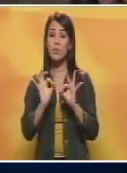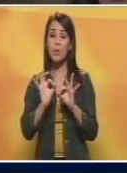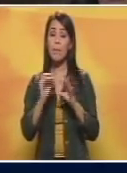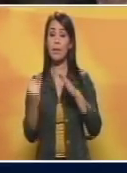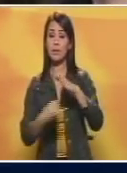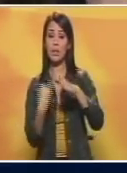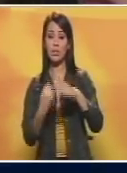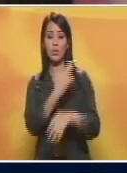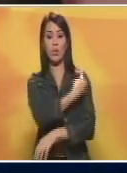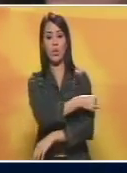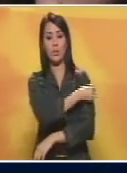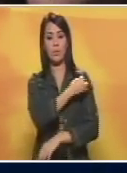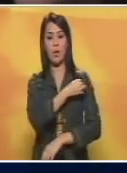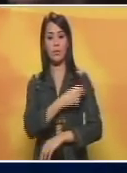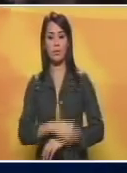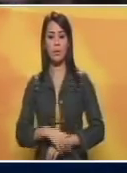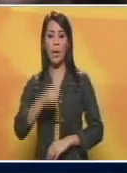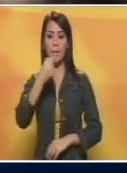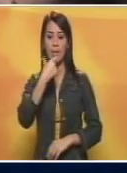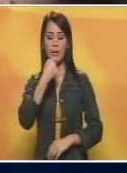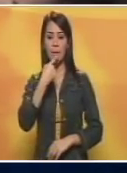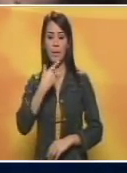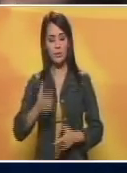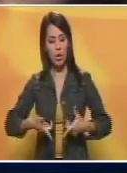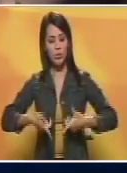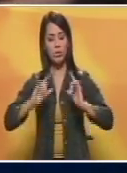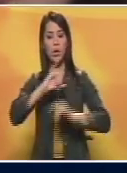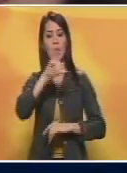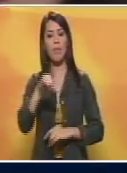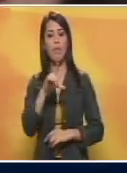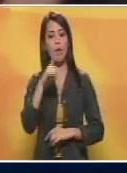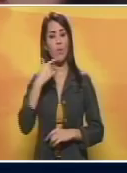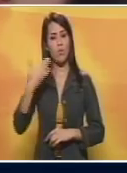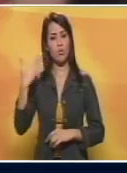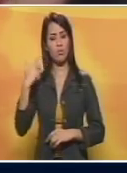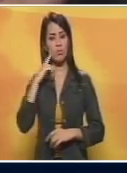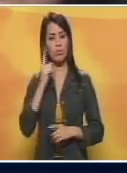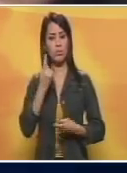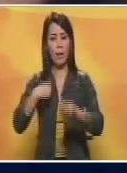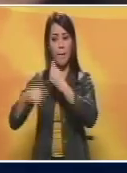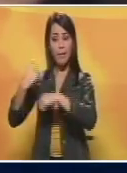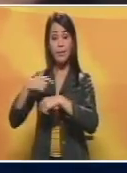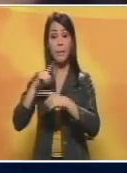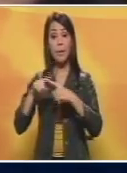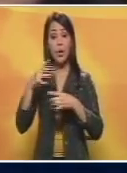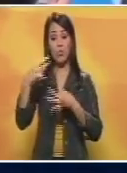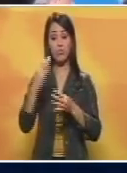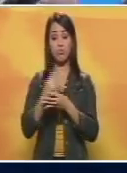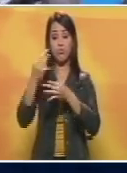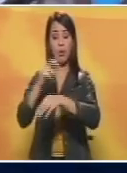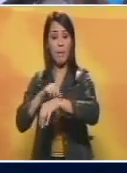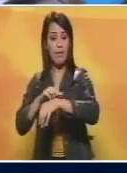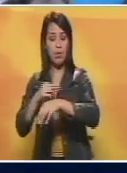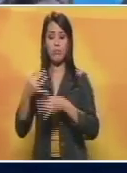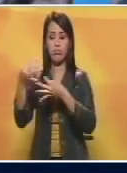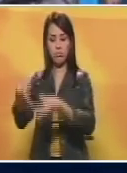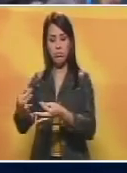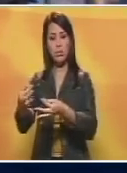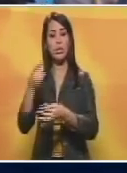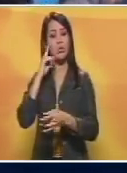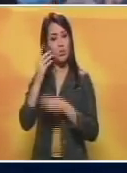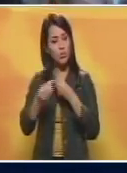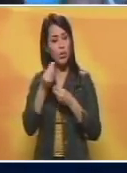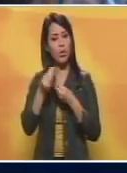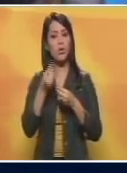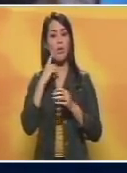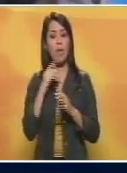y hospitalaria el medicamento autorizado desde julio pasado bajo la condición de venta con receta sólo se aplicará según las cuatro posibilidades